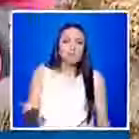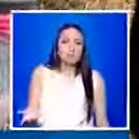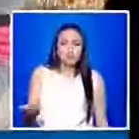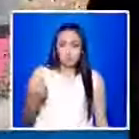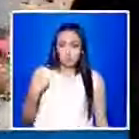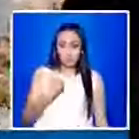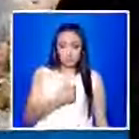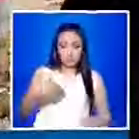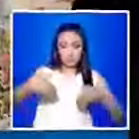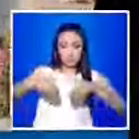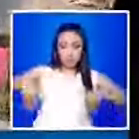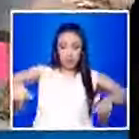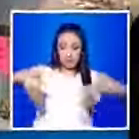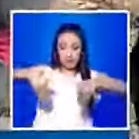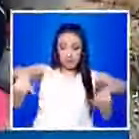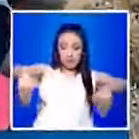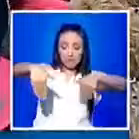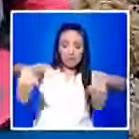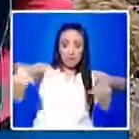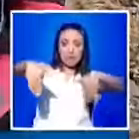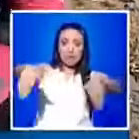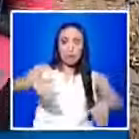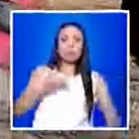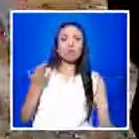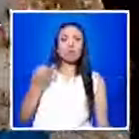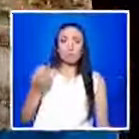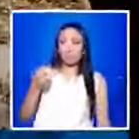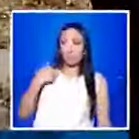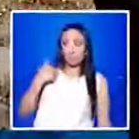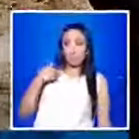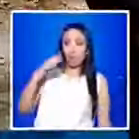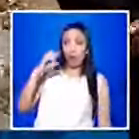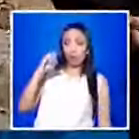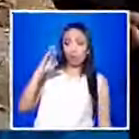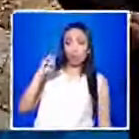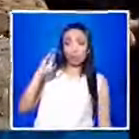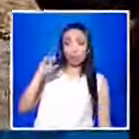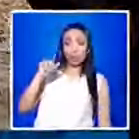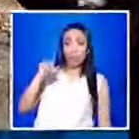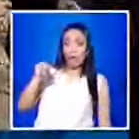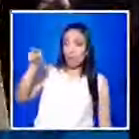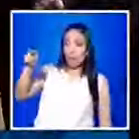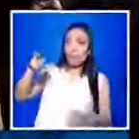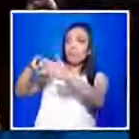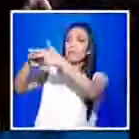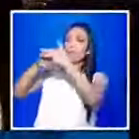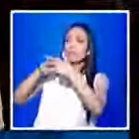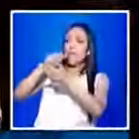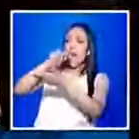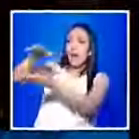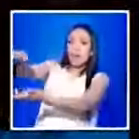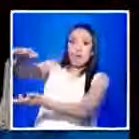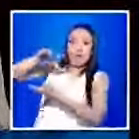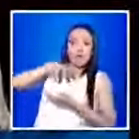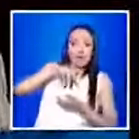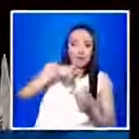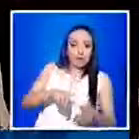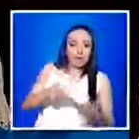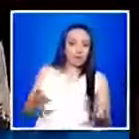transversales y yo vengo trayendo de Cotocollao un poquito de agua porque no tenemos, ahí